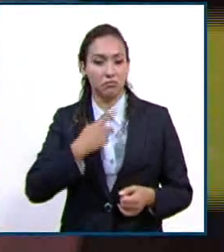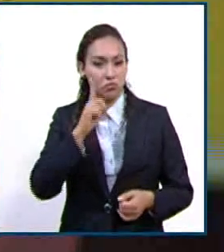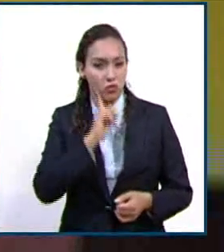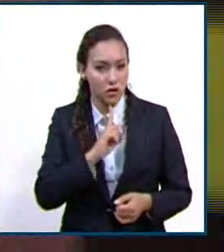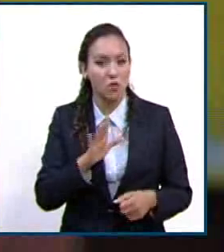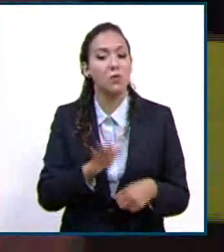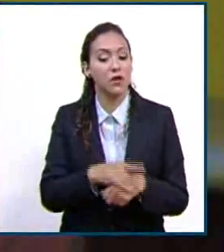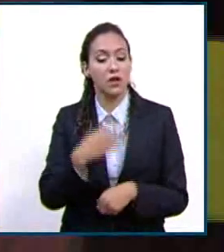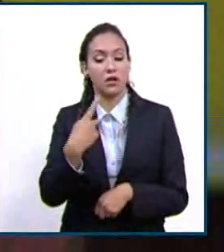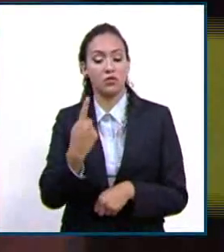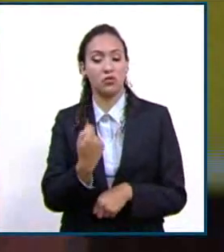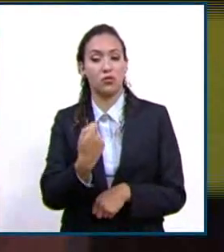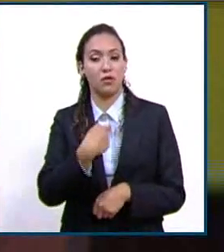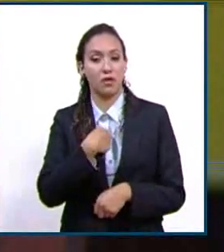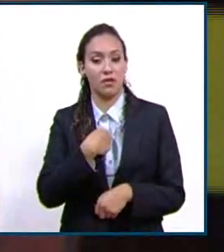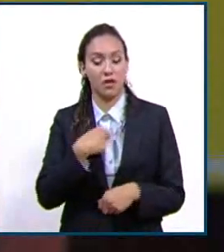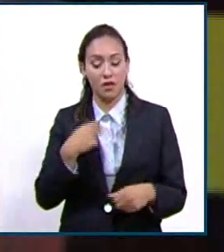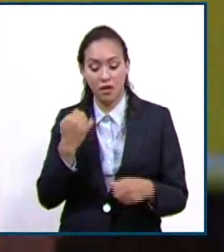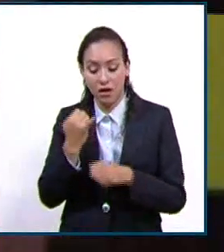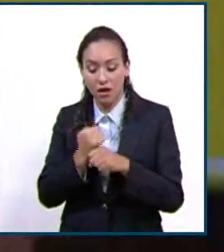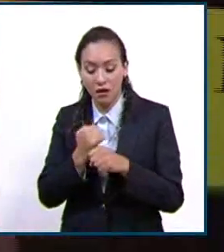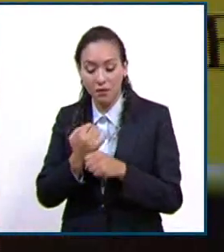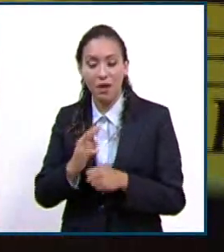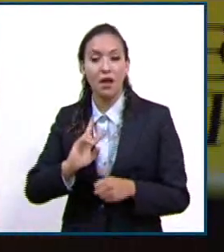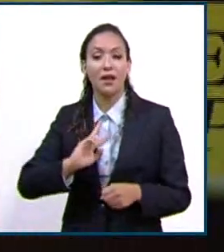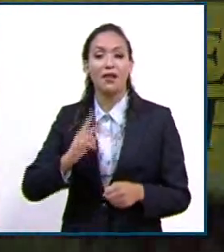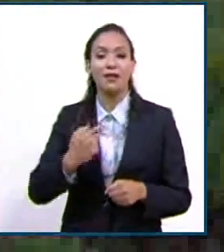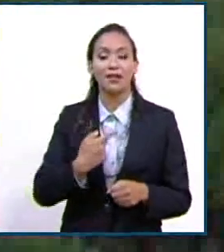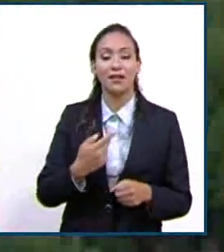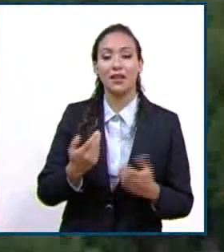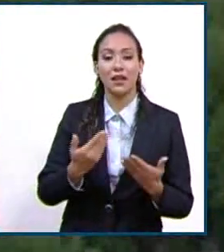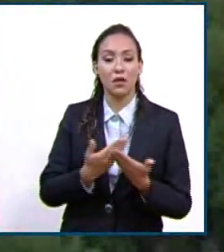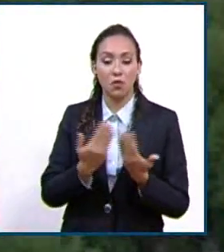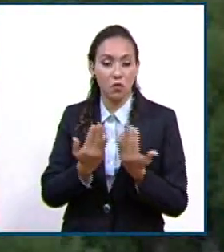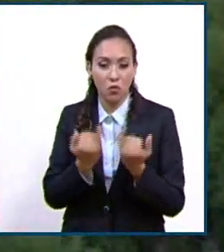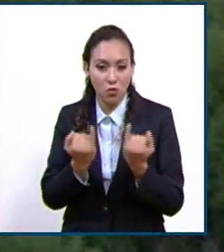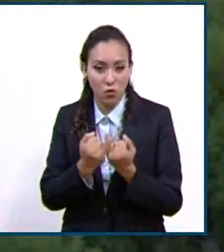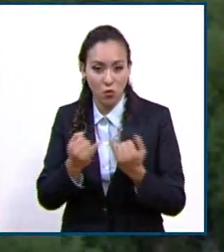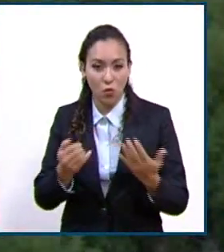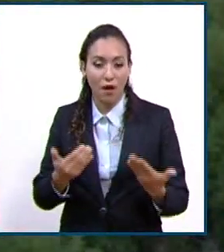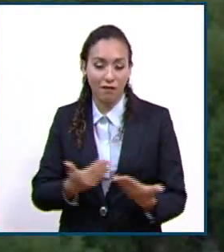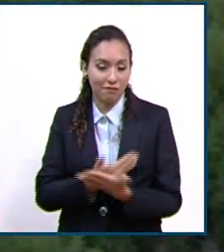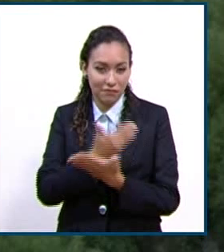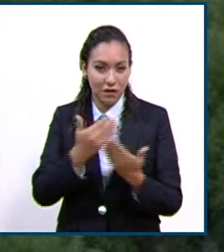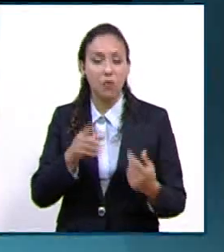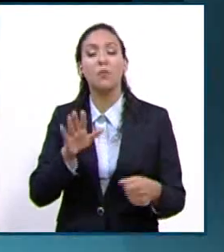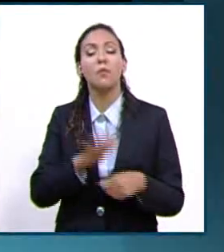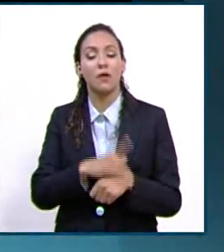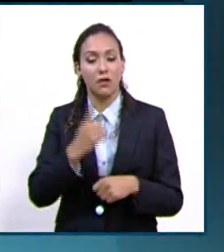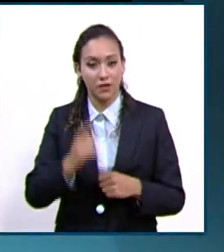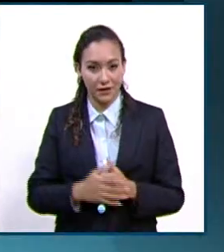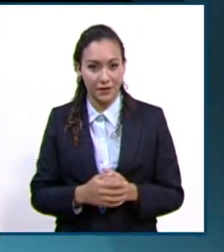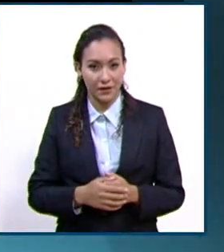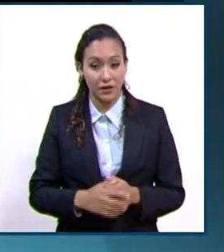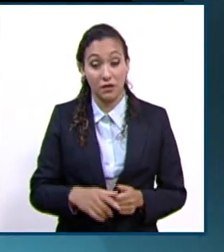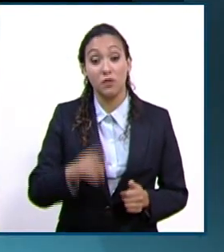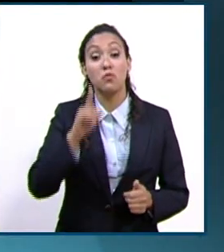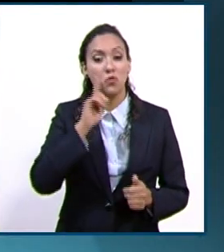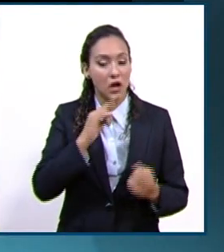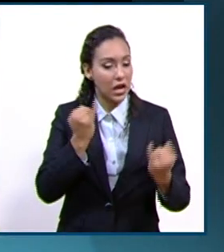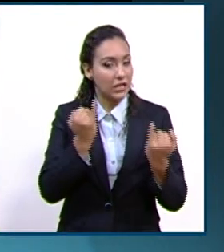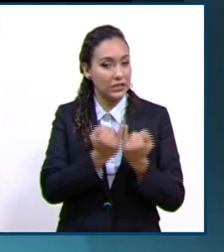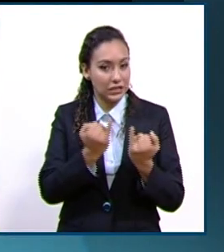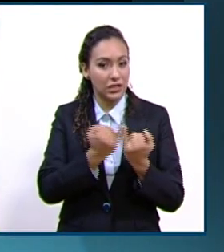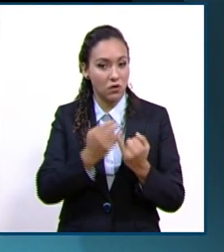cuya identidad de género coincide con el sexo asignado al nacer, por lo que su contenido es aplicable a mujeres trans en